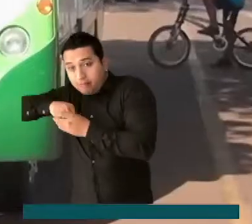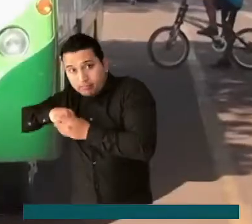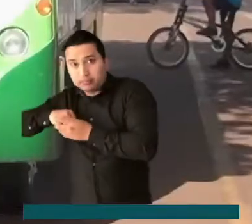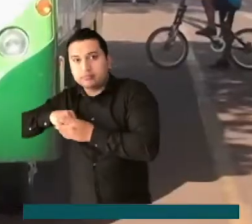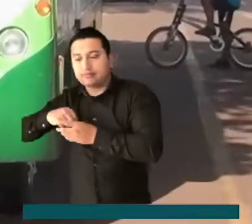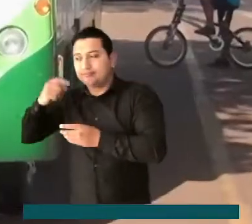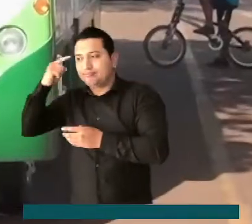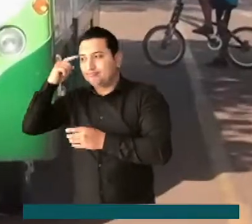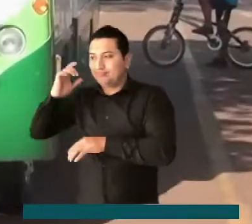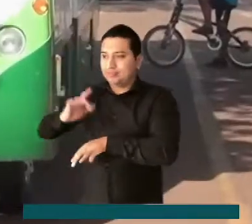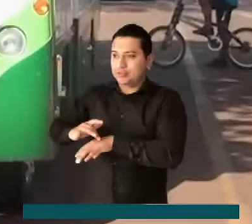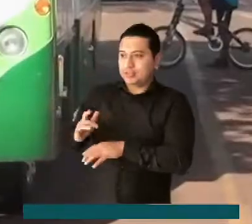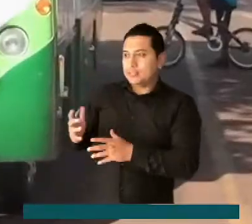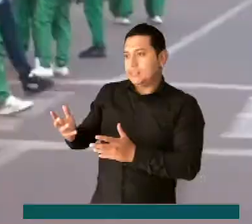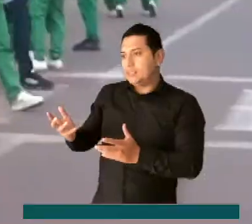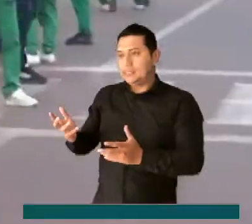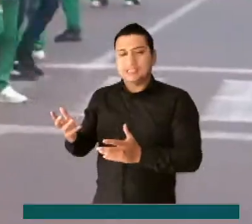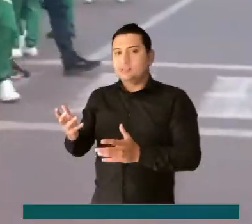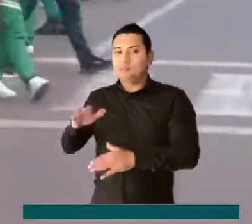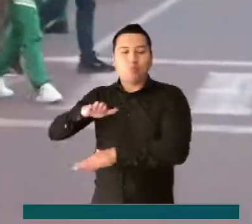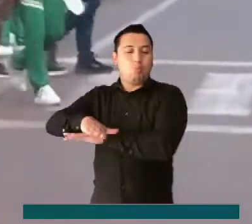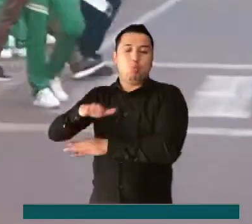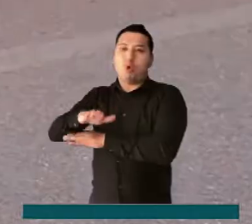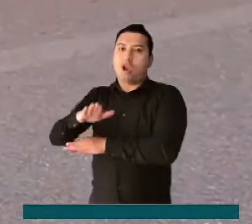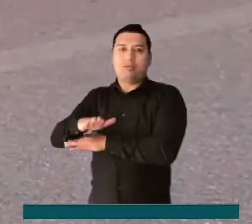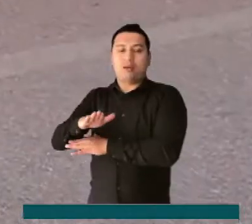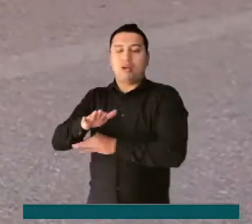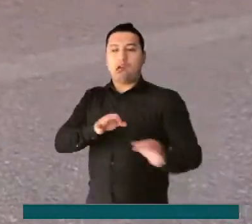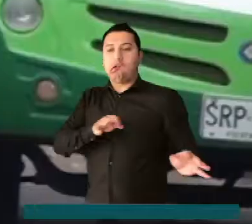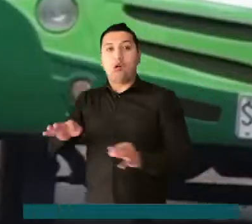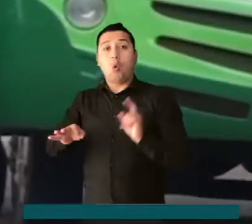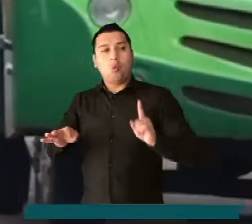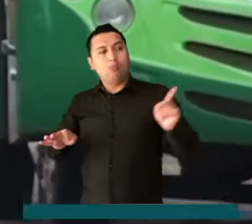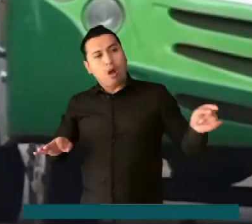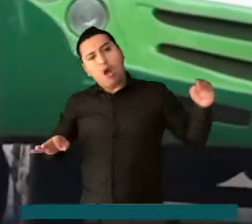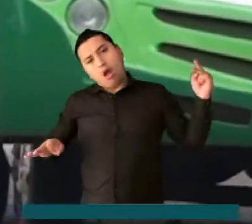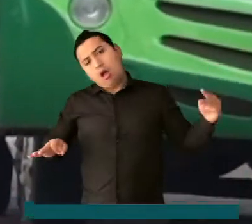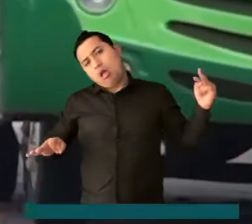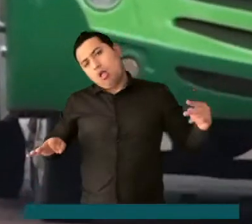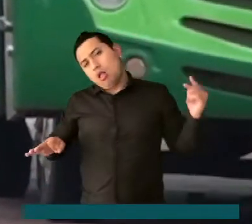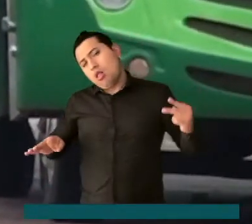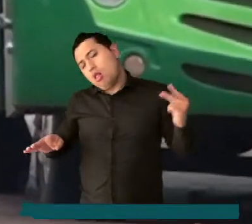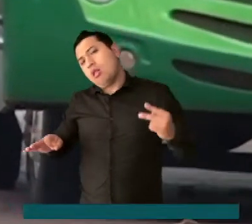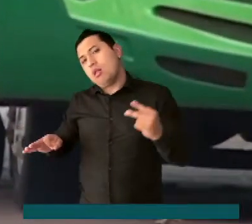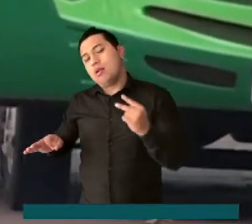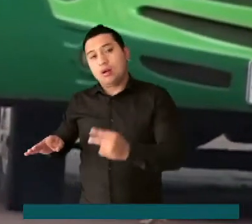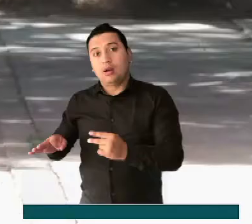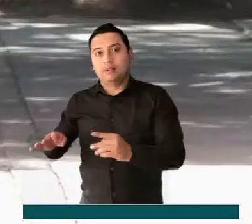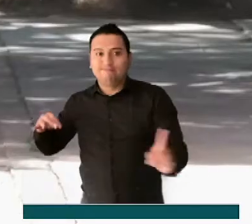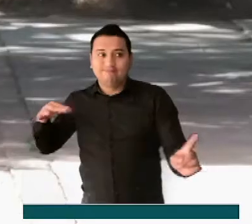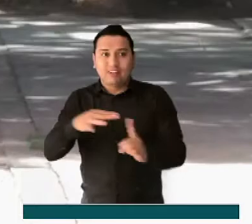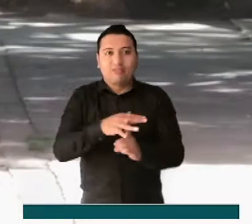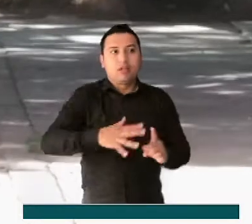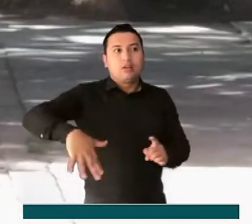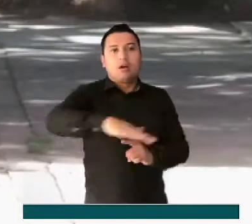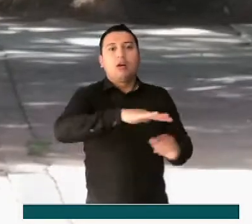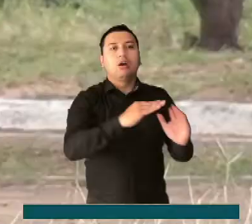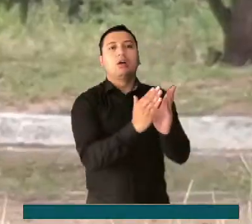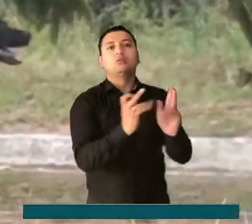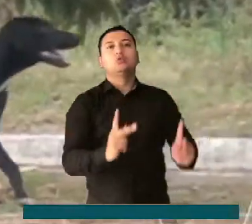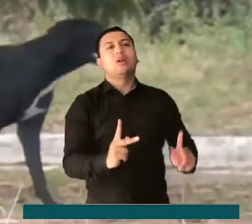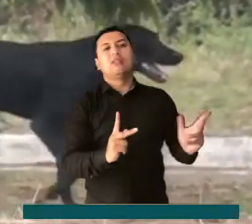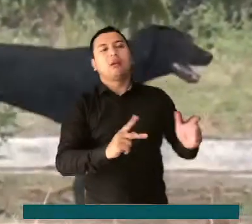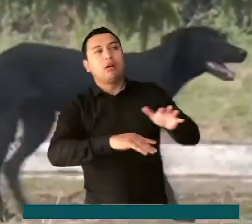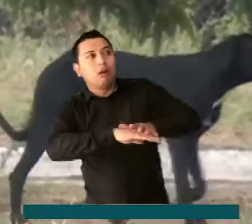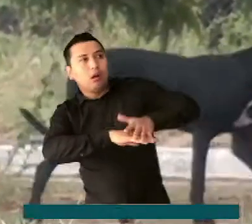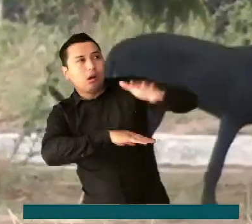a prestarles el servicio en las horas de la tarde. Esta situación afecta principalmente a los estudiantes de las zonas rurales en el Vichada. En su mayoría